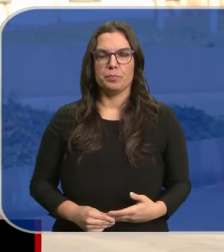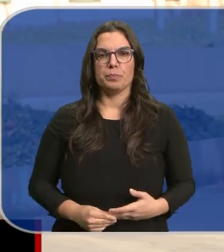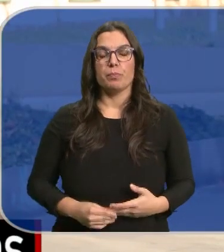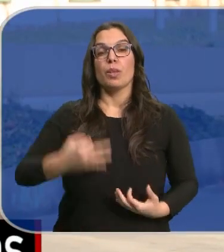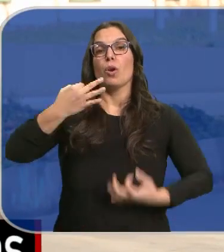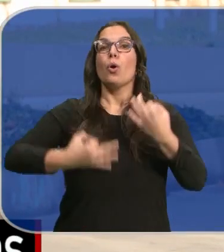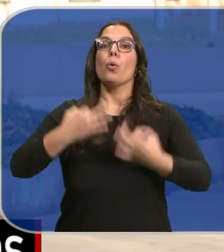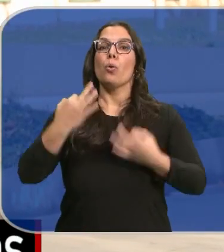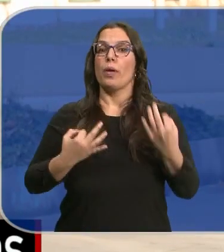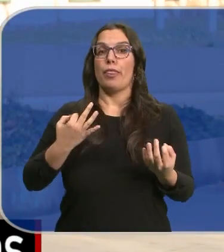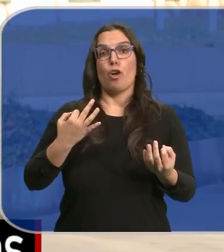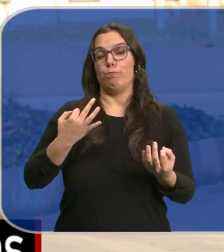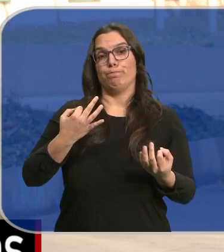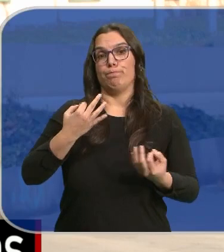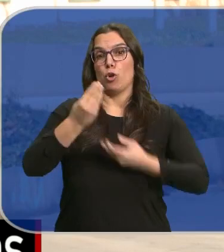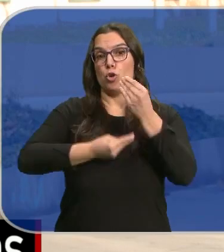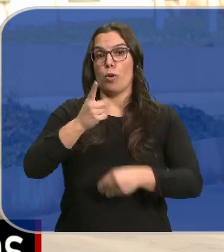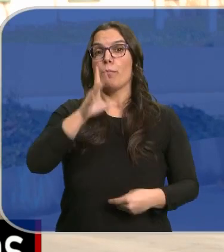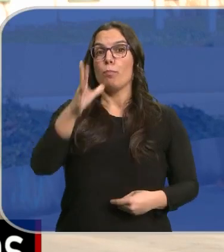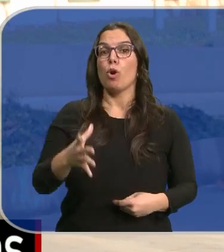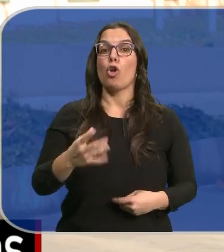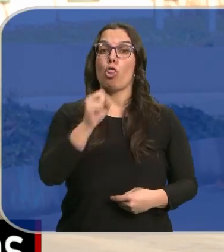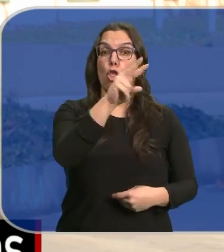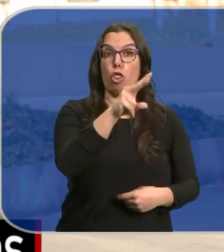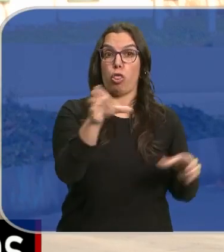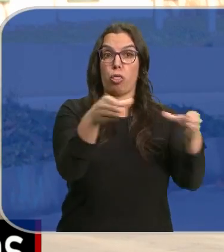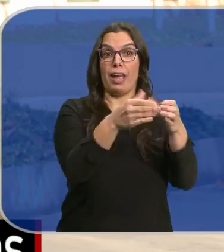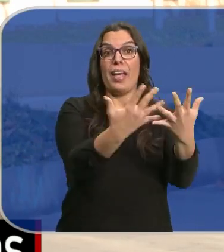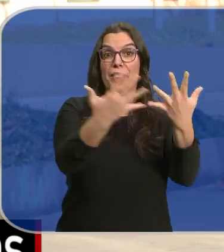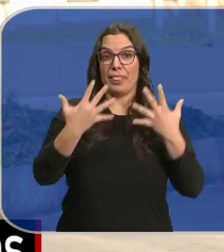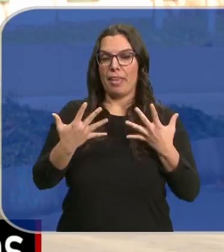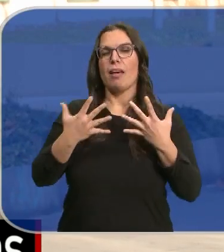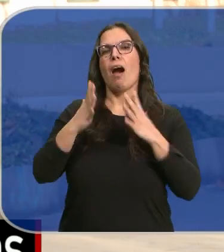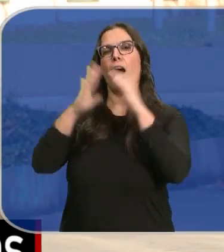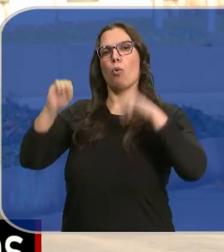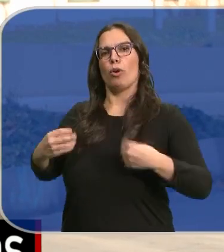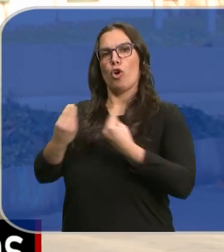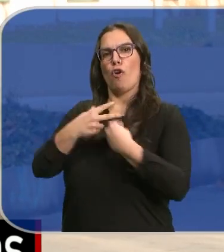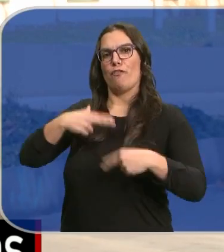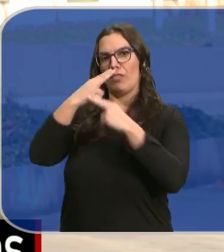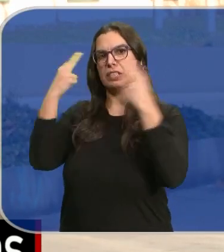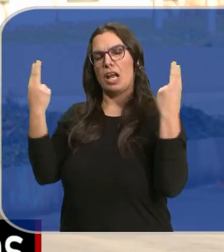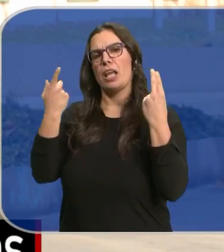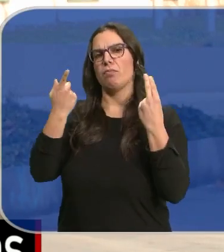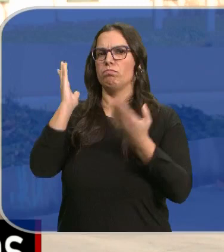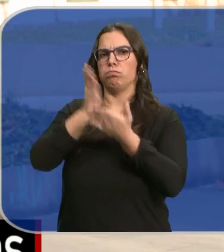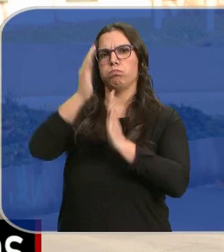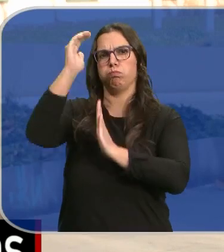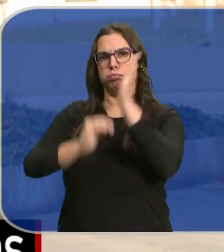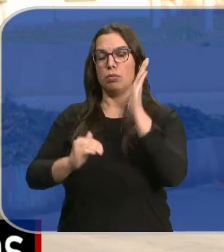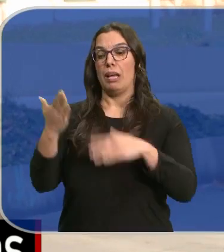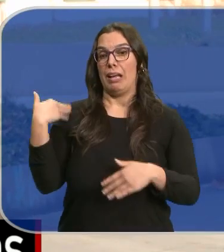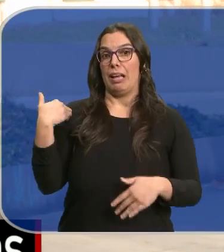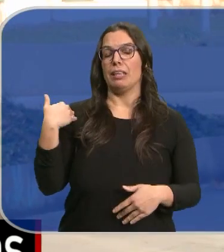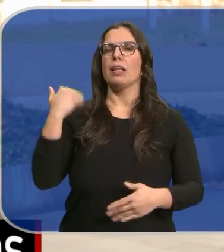El juicio no ha llegado a celebrarse porque 10 de los 12 acusados han alcanzado un acuerdo con la Fiscalía por una sustancial rebaja de la pena que ha pasado de